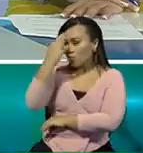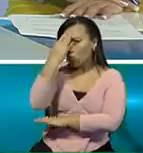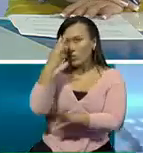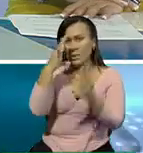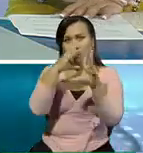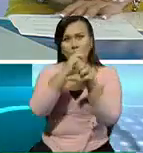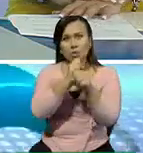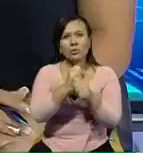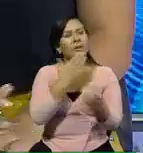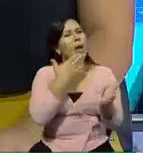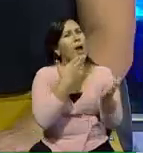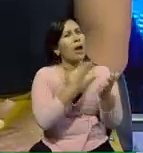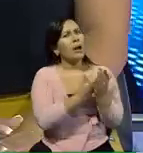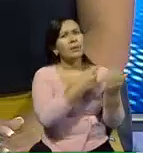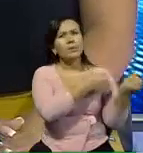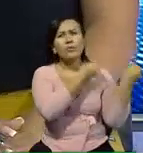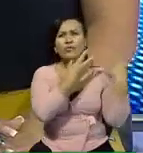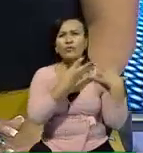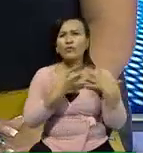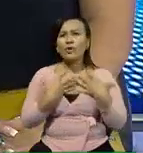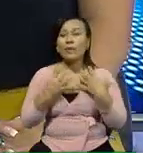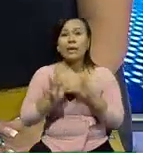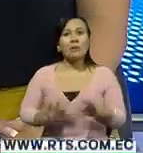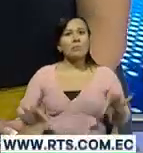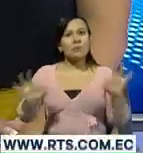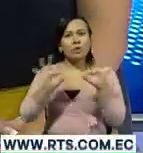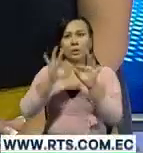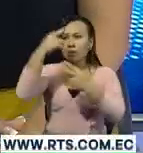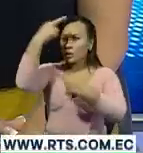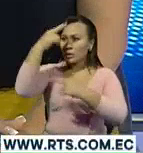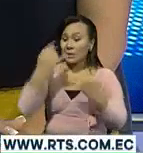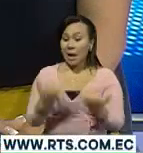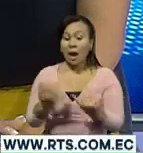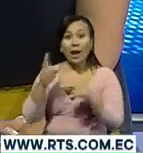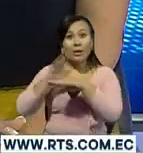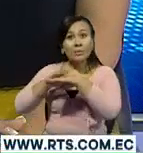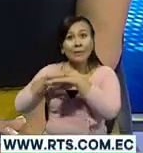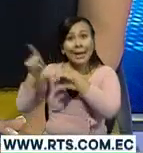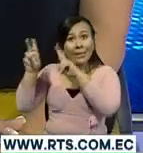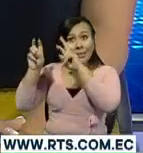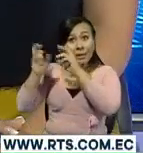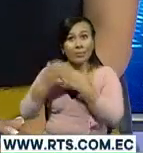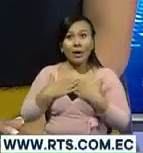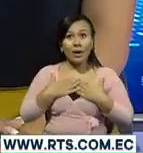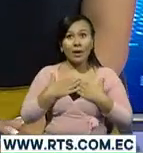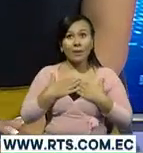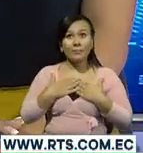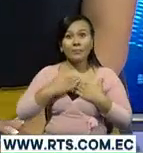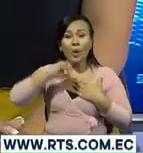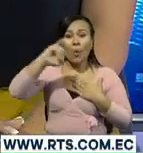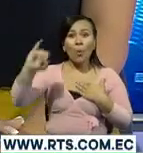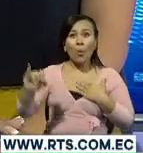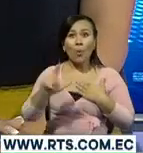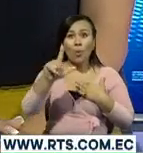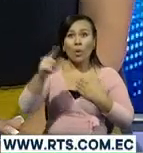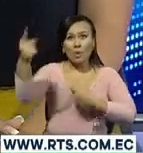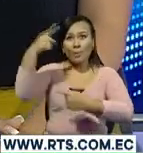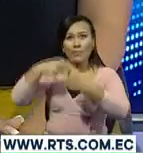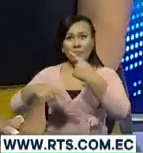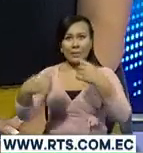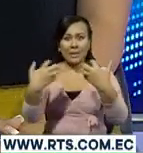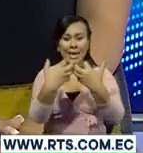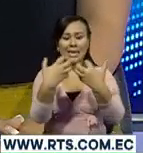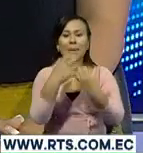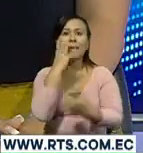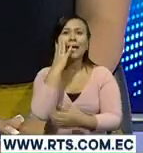noches. Muchas gracias, Carolina, por tu importante reporte. Y sobre este tema, amigos televidentes, en julio llegará el equipo especial